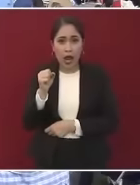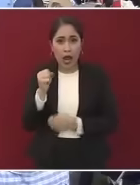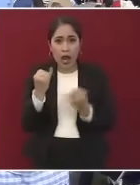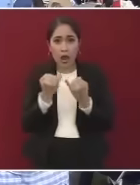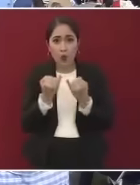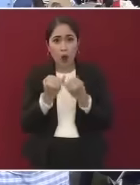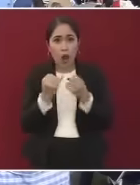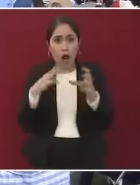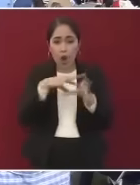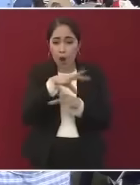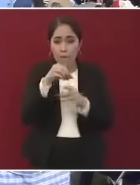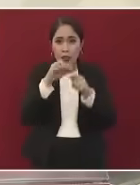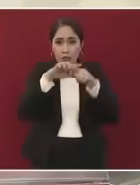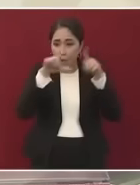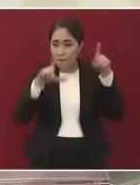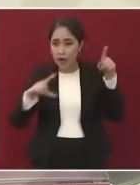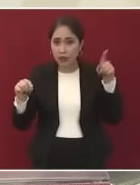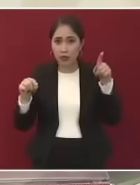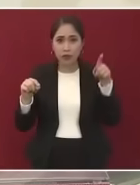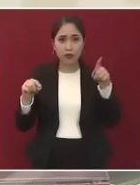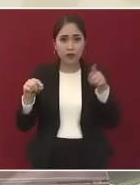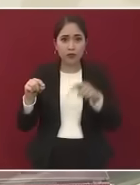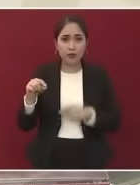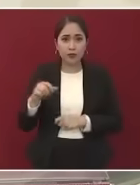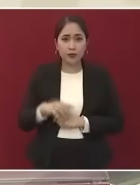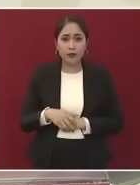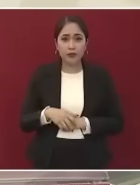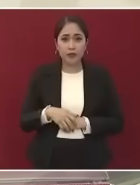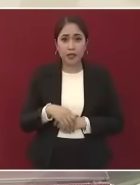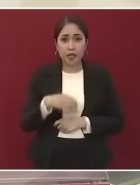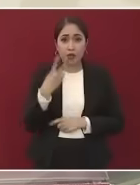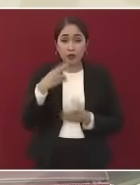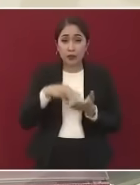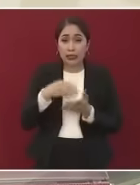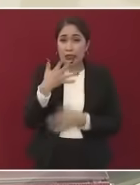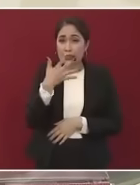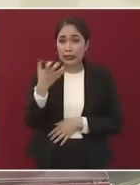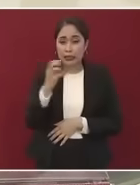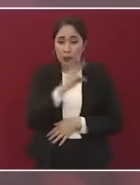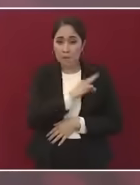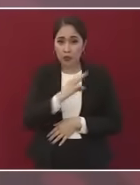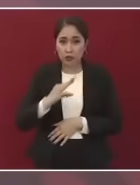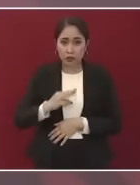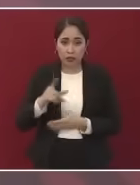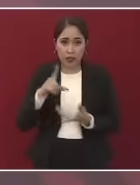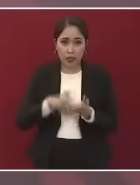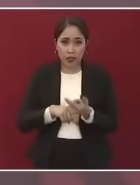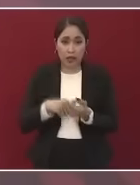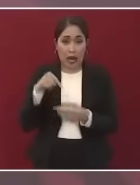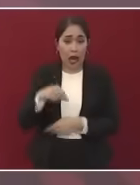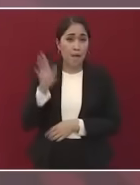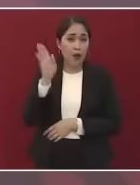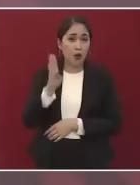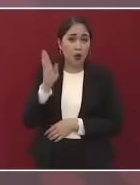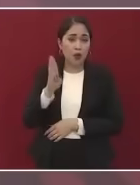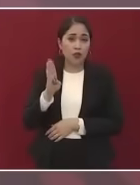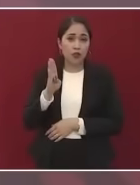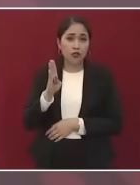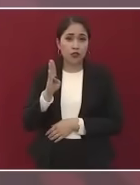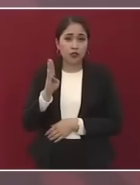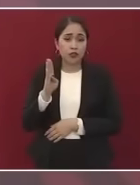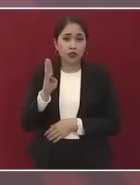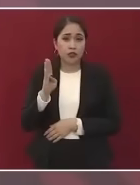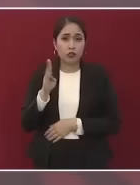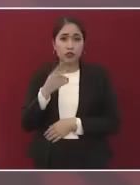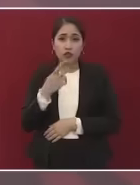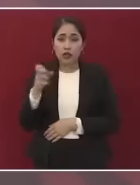acto de provocación para Washington por las fuertes presiones que han ejercido en contra de su administración a la que acusan de no hacer lo suficiente